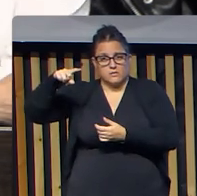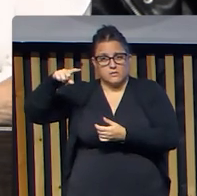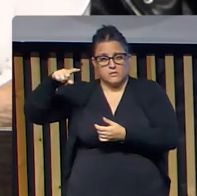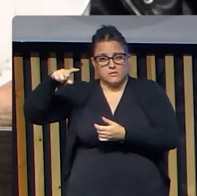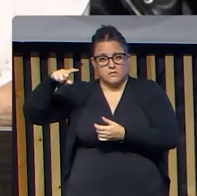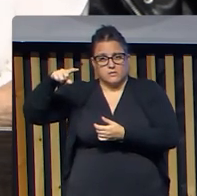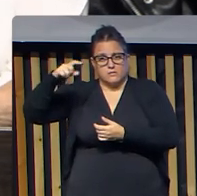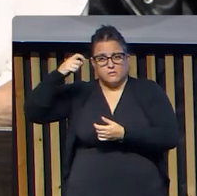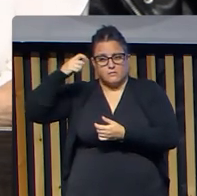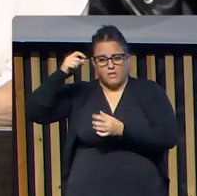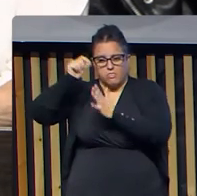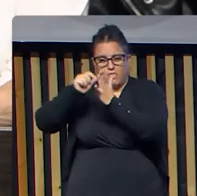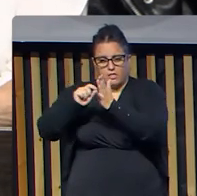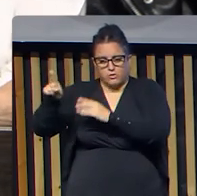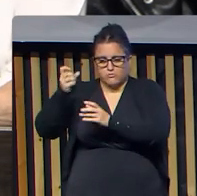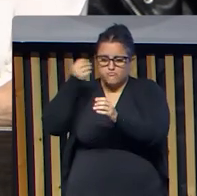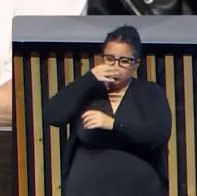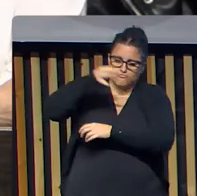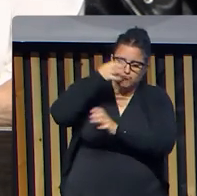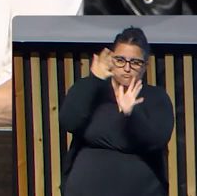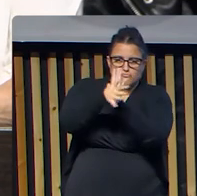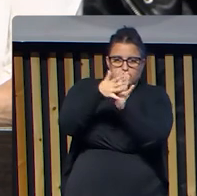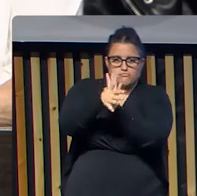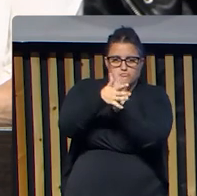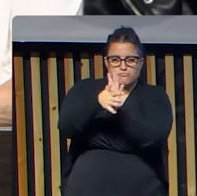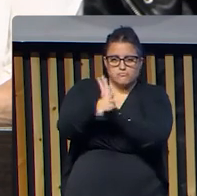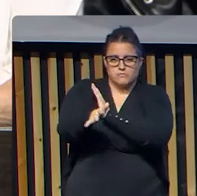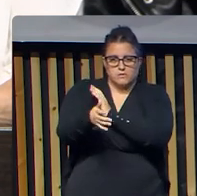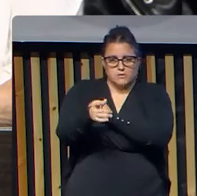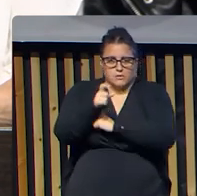científicamente y reprochable aquellos entiende perfectamente